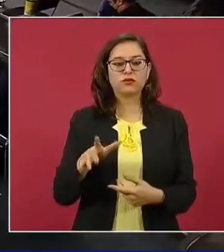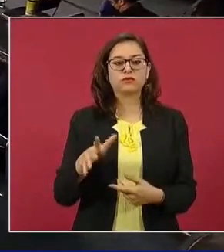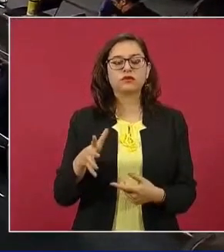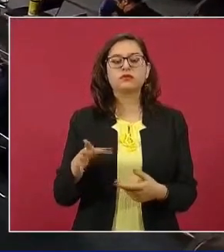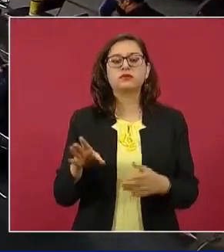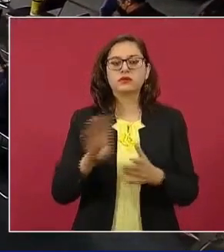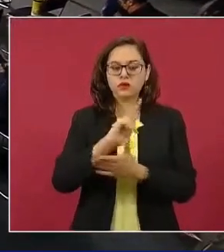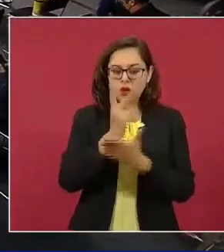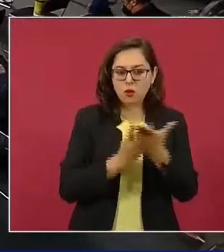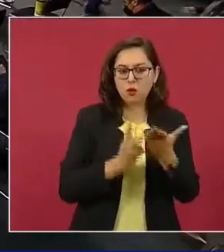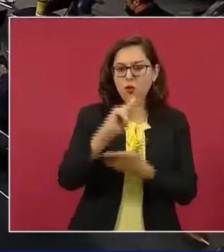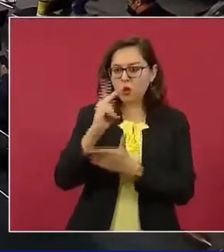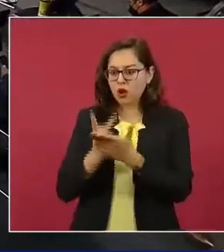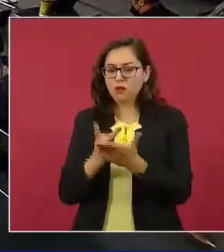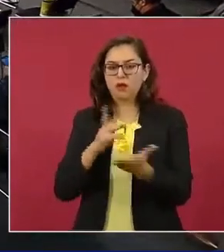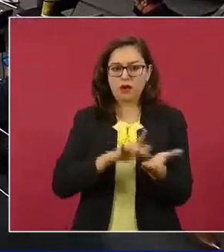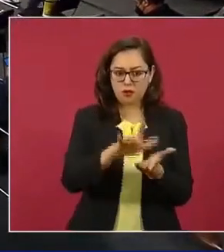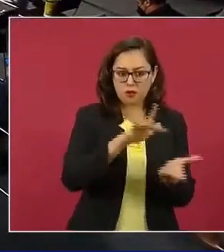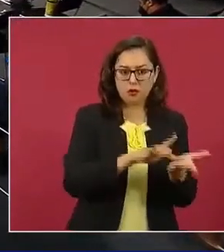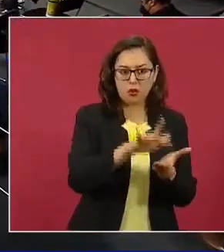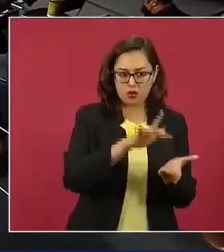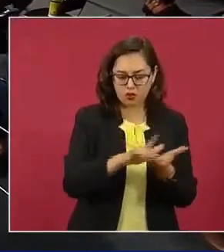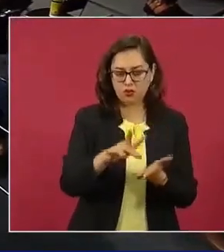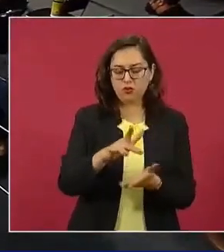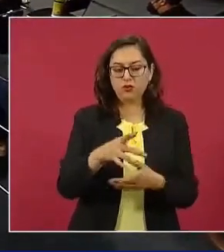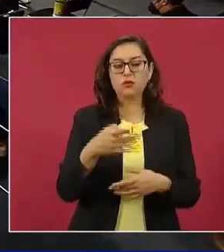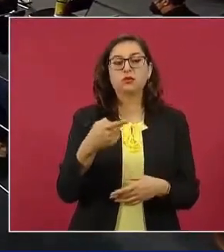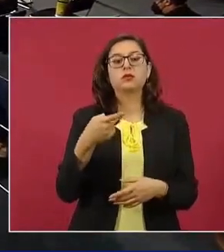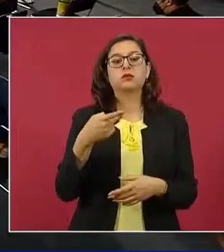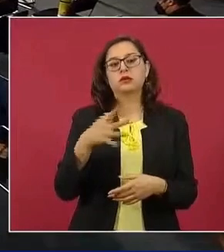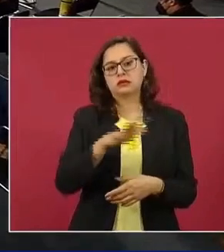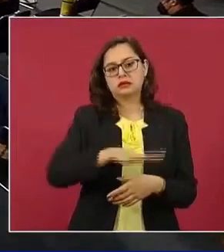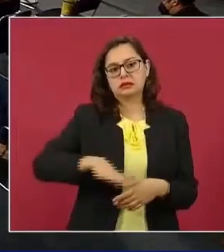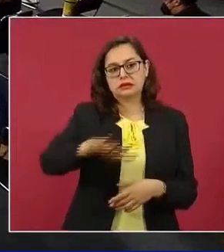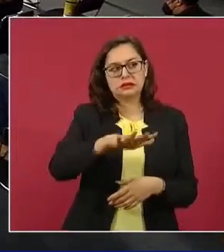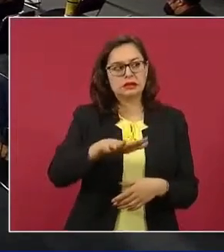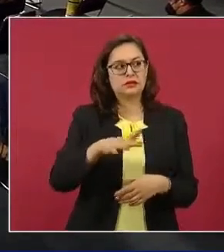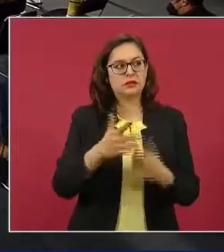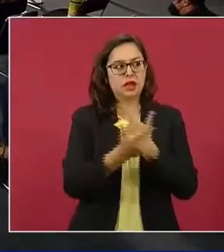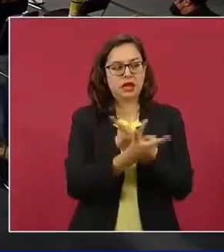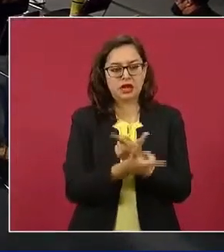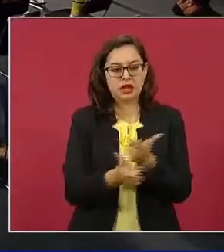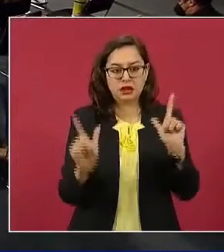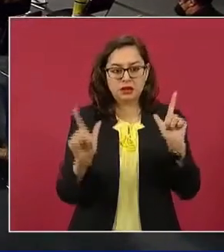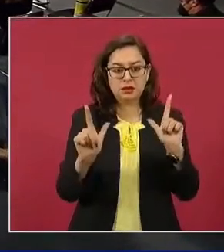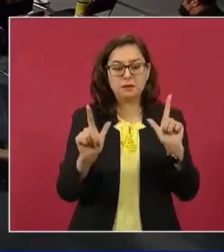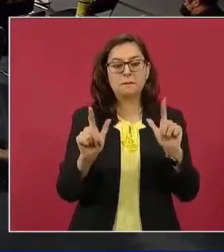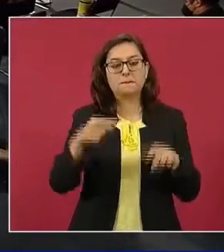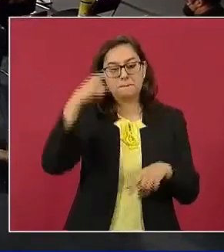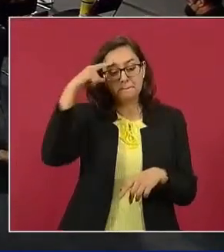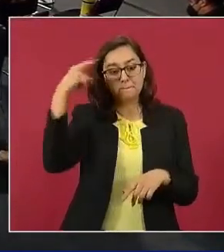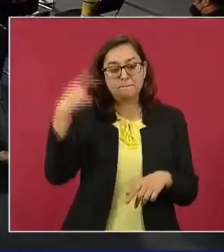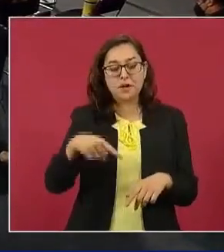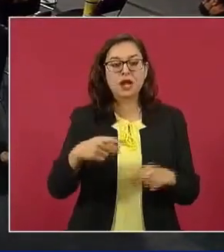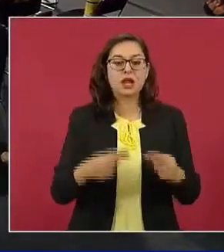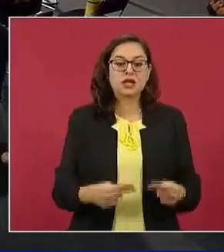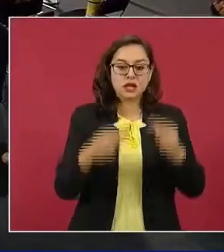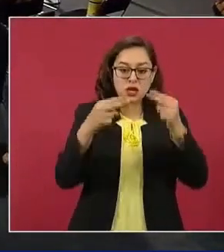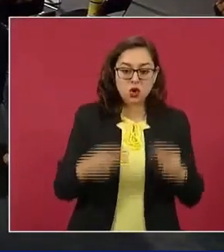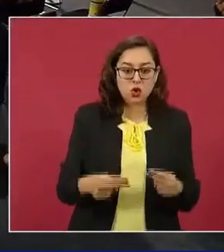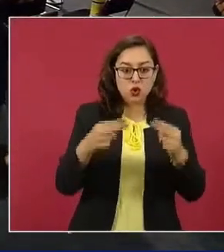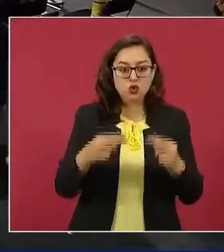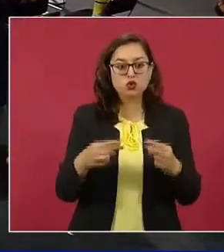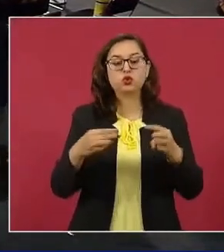del apoyo a esta ciudad, en el sentido de la zona libre, para que se mejore todo el comercio, crezcan